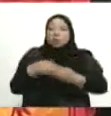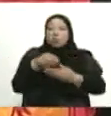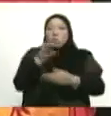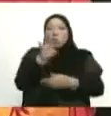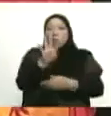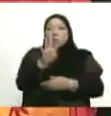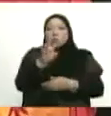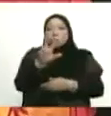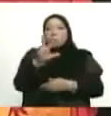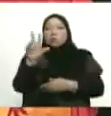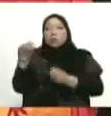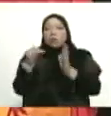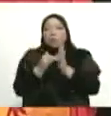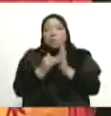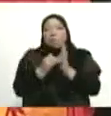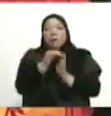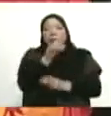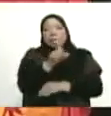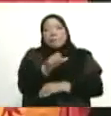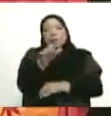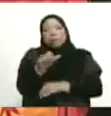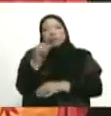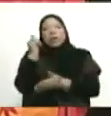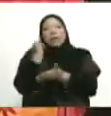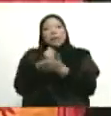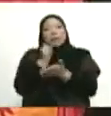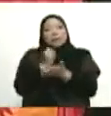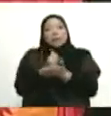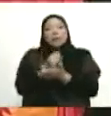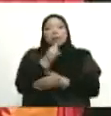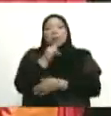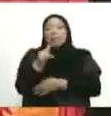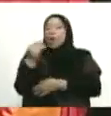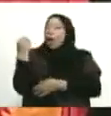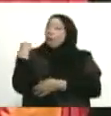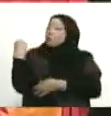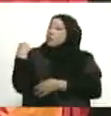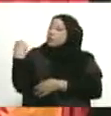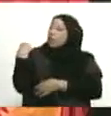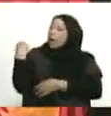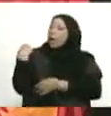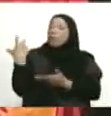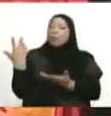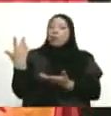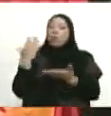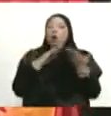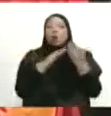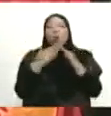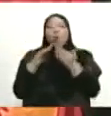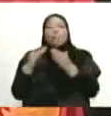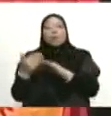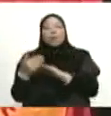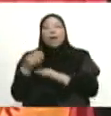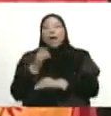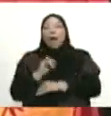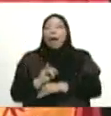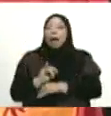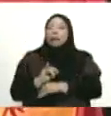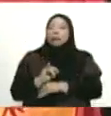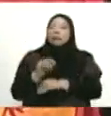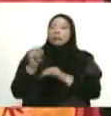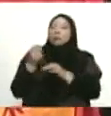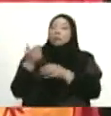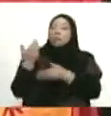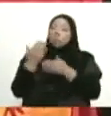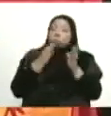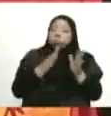1.493.000, compañeros, registrados, notificados. Entonces, en cada comunidad debe haber una estructura